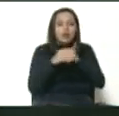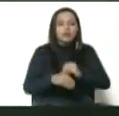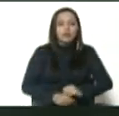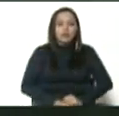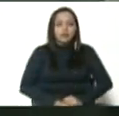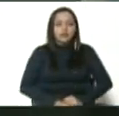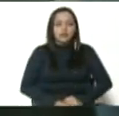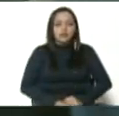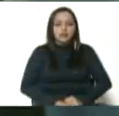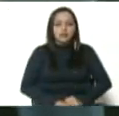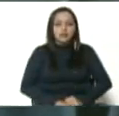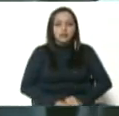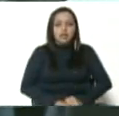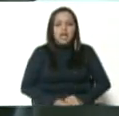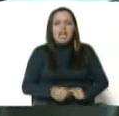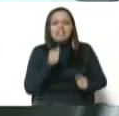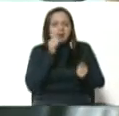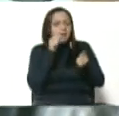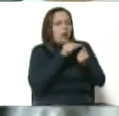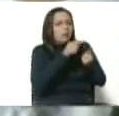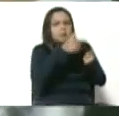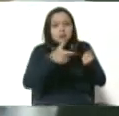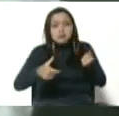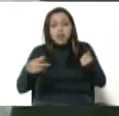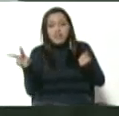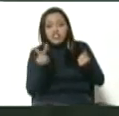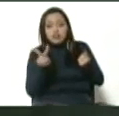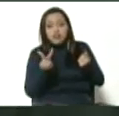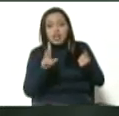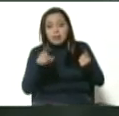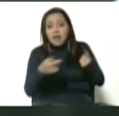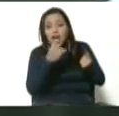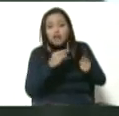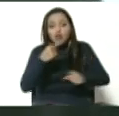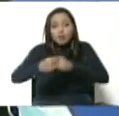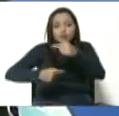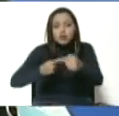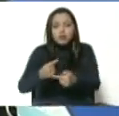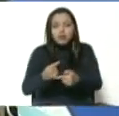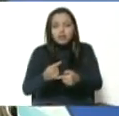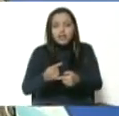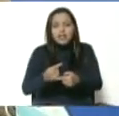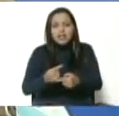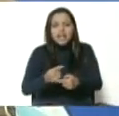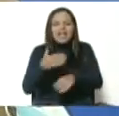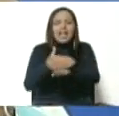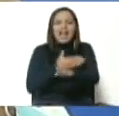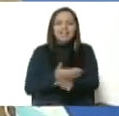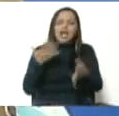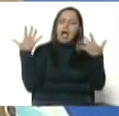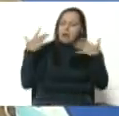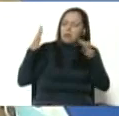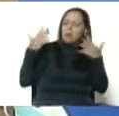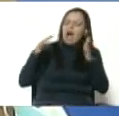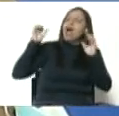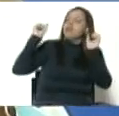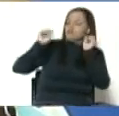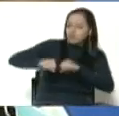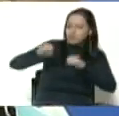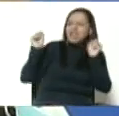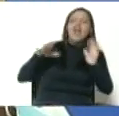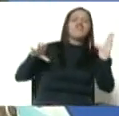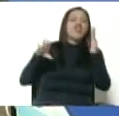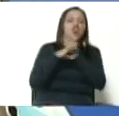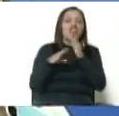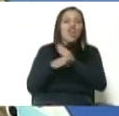incluyendo aquellas y aquellos venezolanos que en un primer momento la aplaudieron. No, esas son sanciones solo para